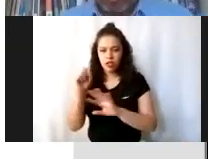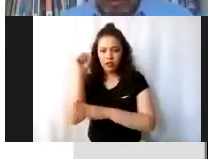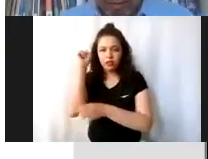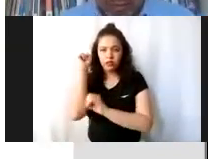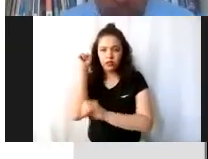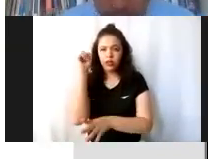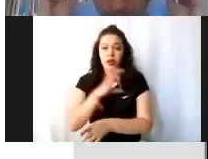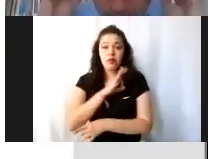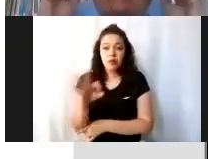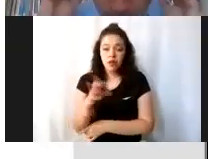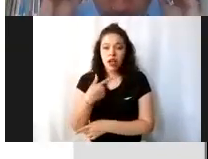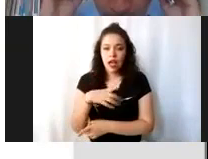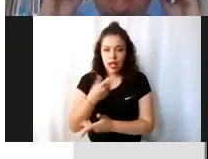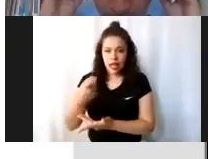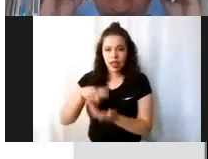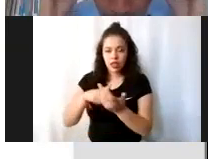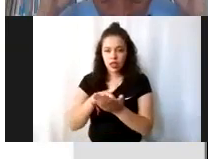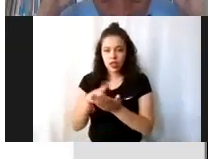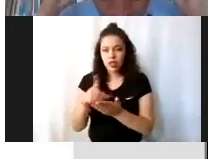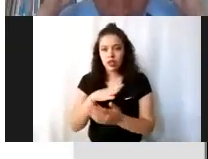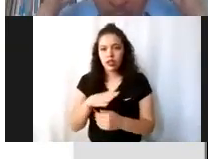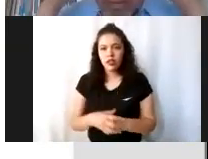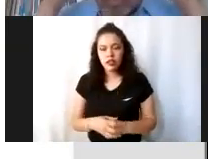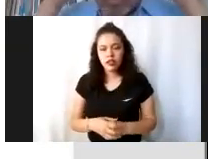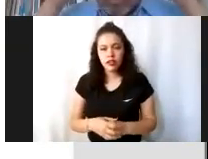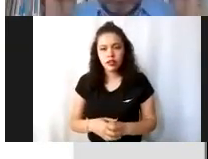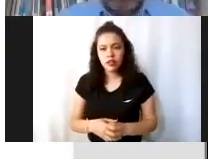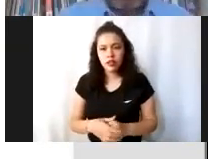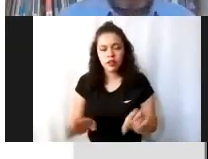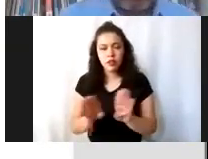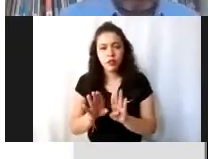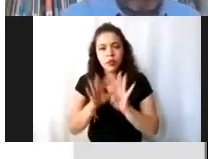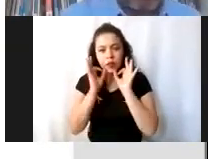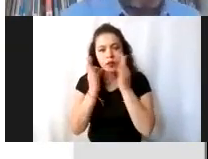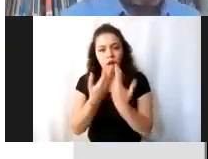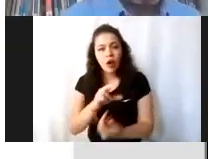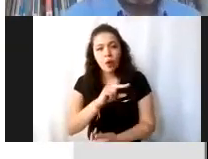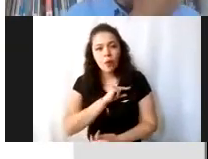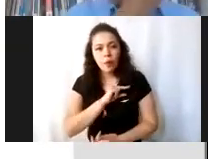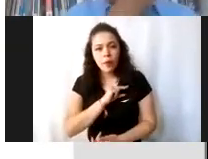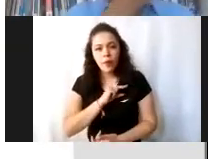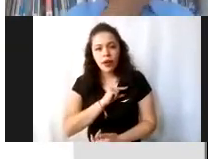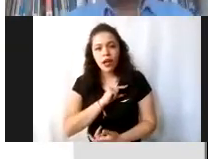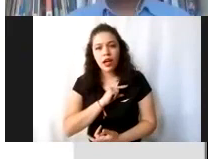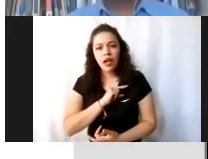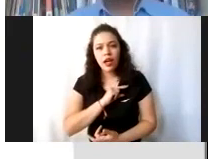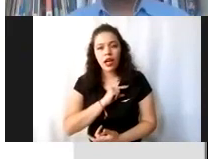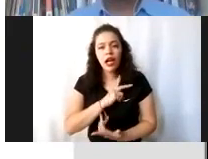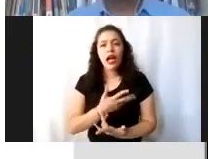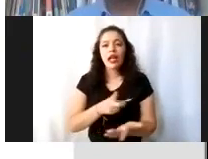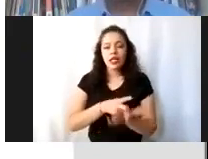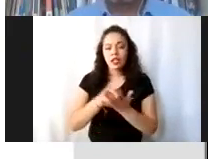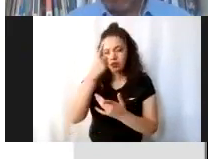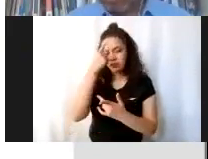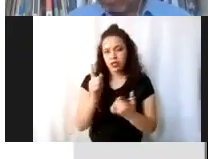Ahí, ¿cómo cabe con la parte de esa parte privada o que tenemos de derecho de privacidad? Y la